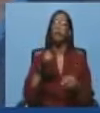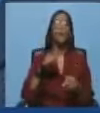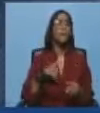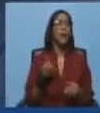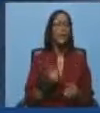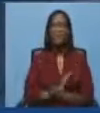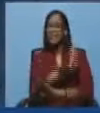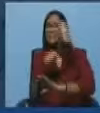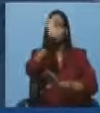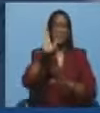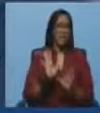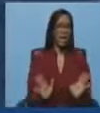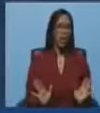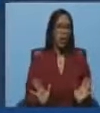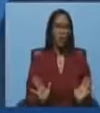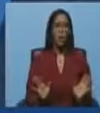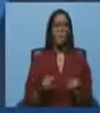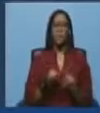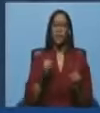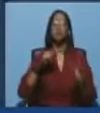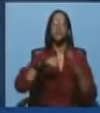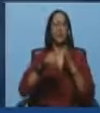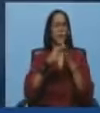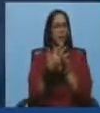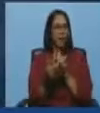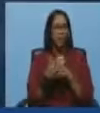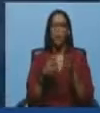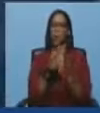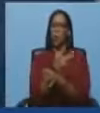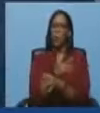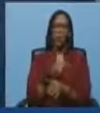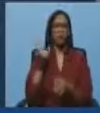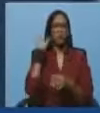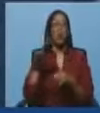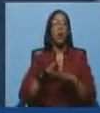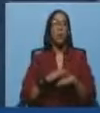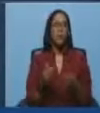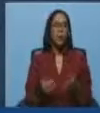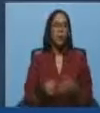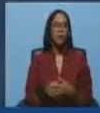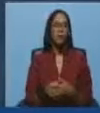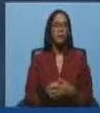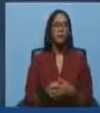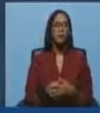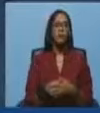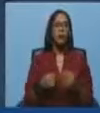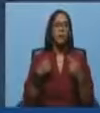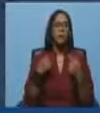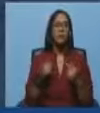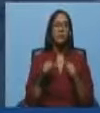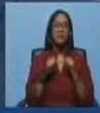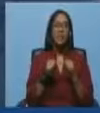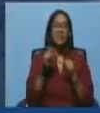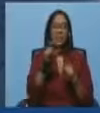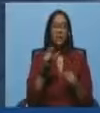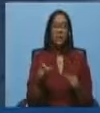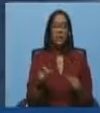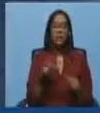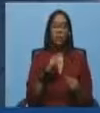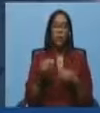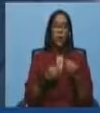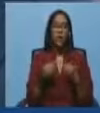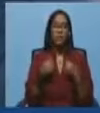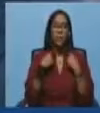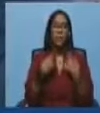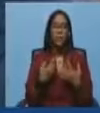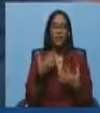el Olimpo, pero usted se va para su barrio, juega su partido de básquet, porque además pierde... Sigue siendo gente. No, pero además, si no lo haces, pierdes